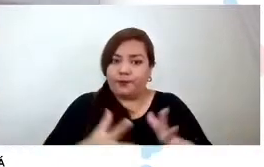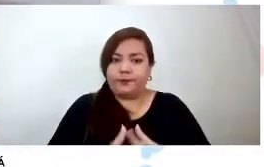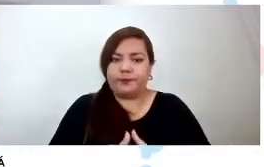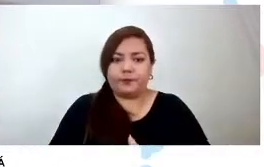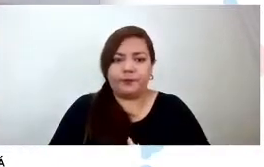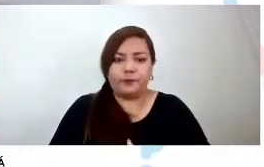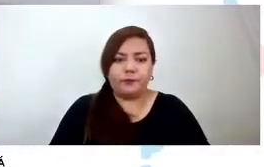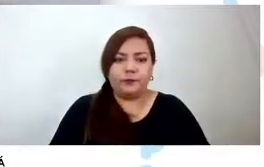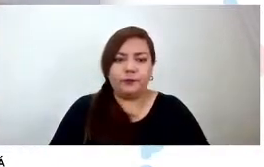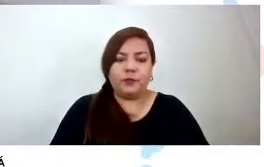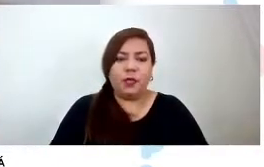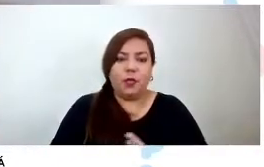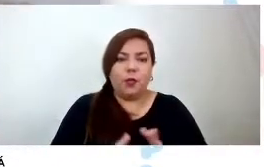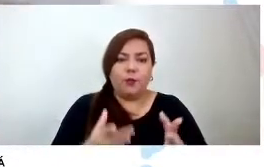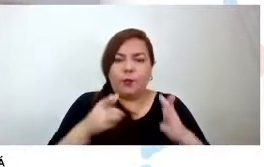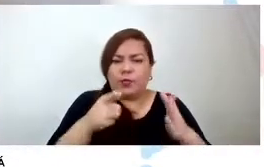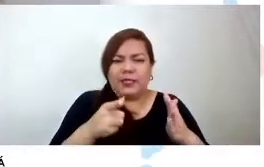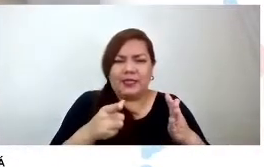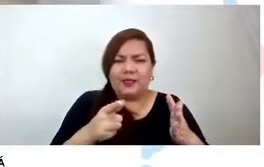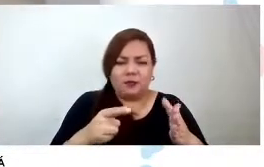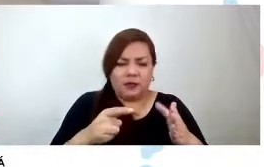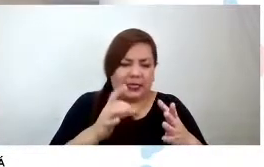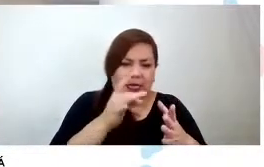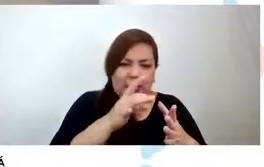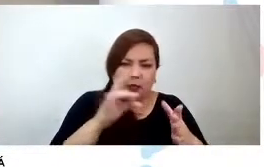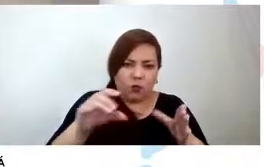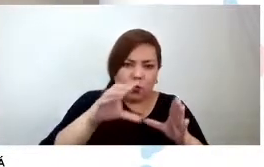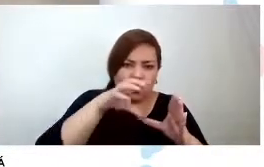y por qué están en estas cajas agrupados,